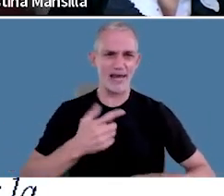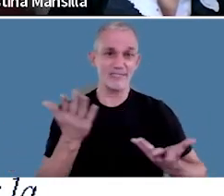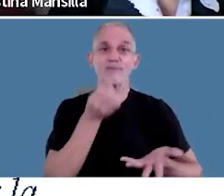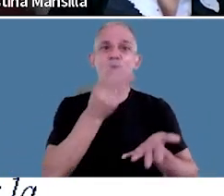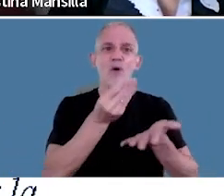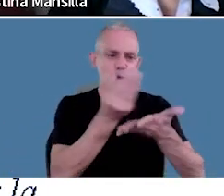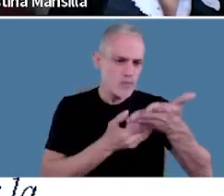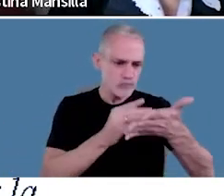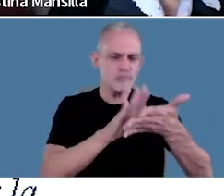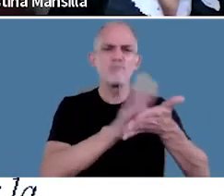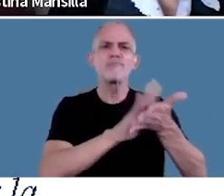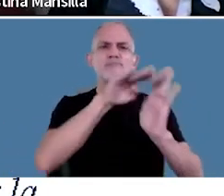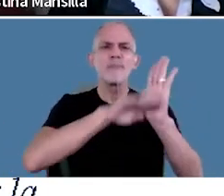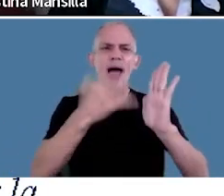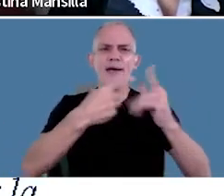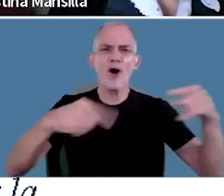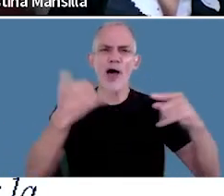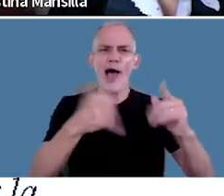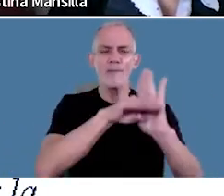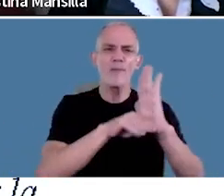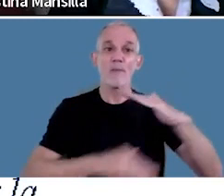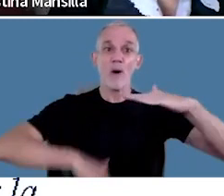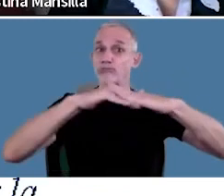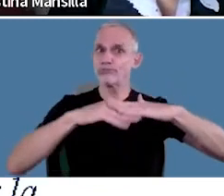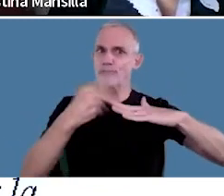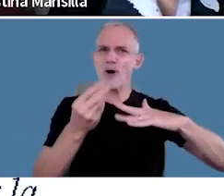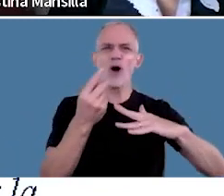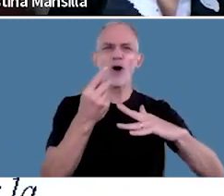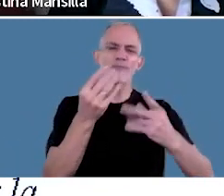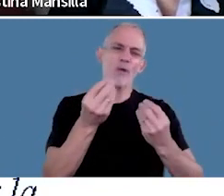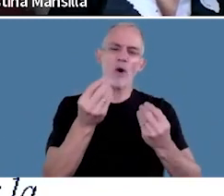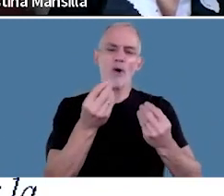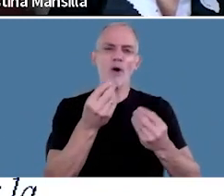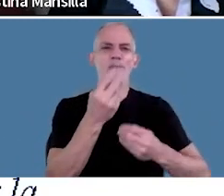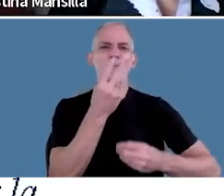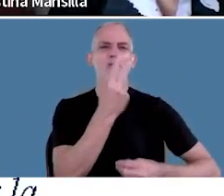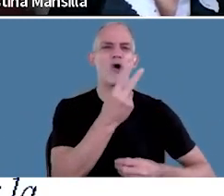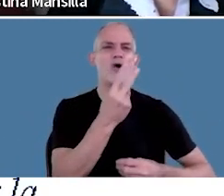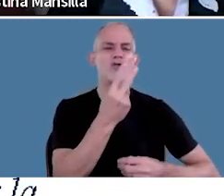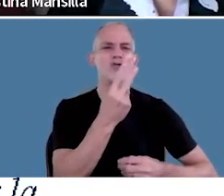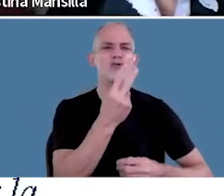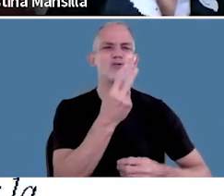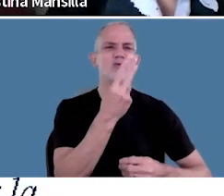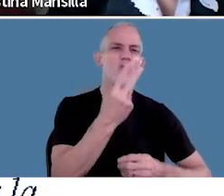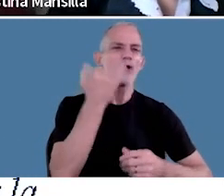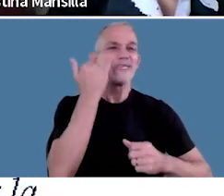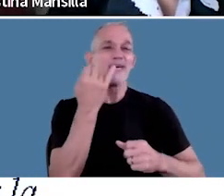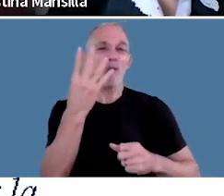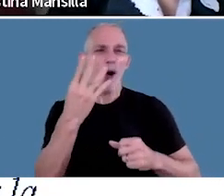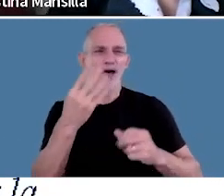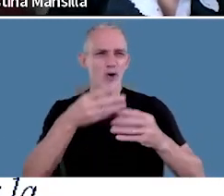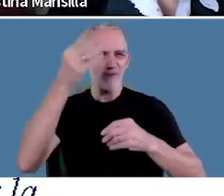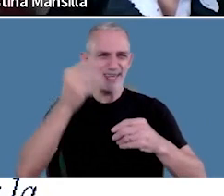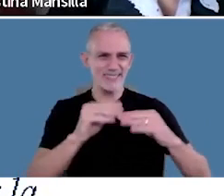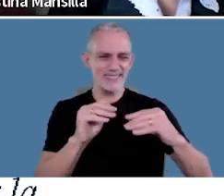manifestación patrimonial no podría superar las 2,4 veces, 2 y 4 veces